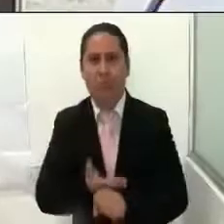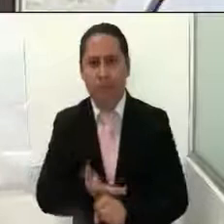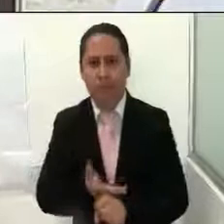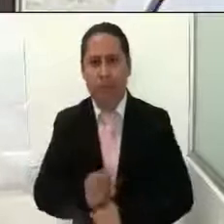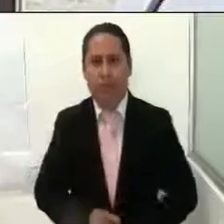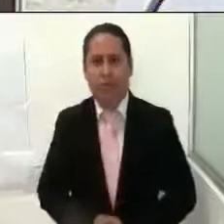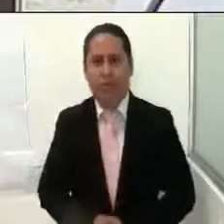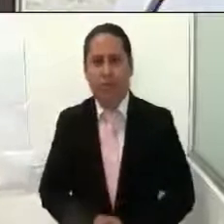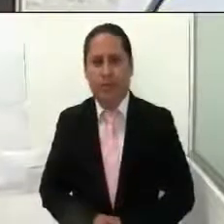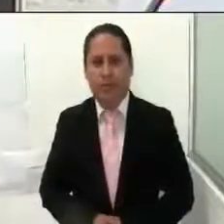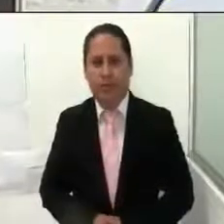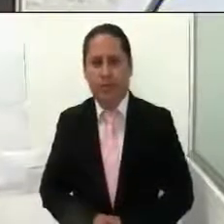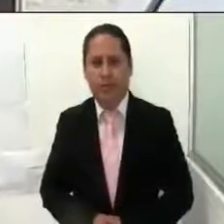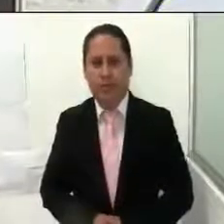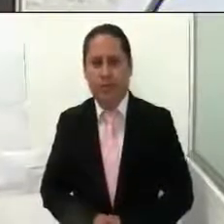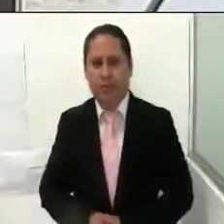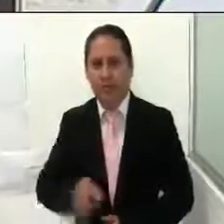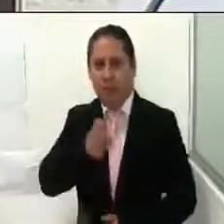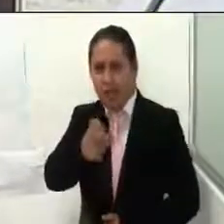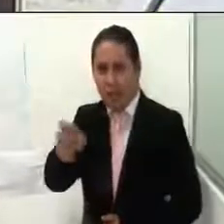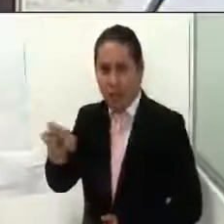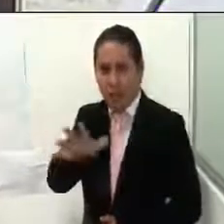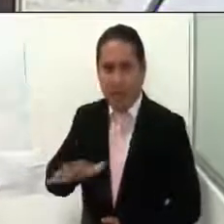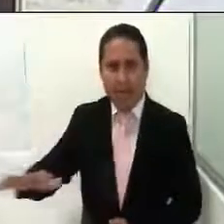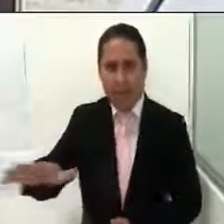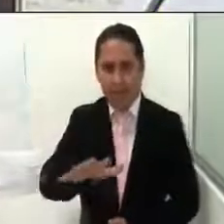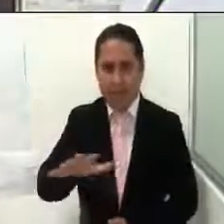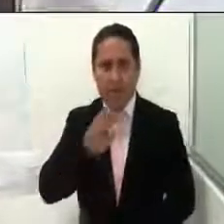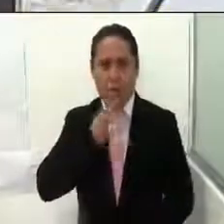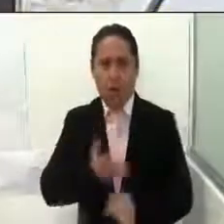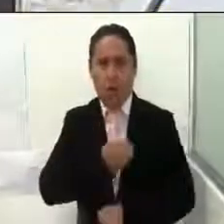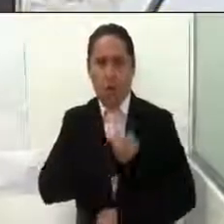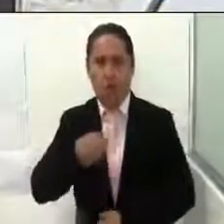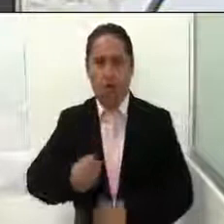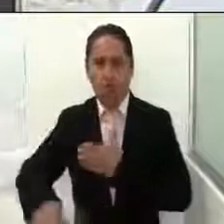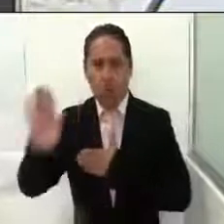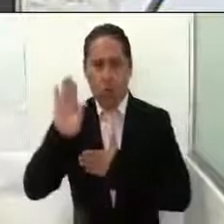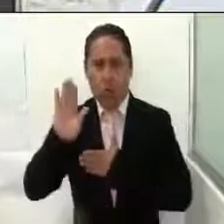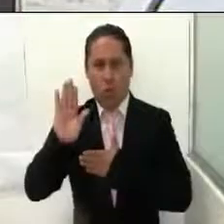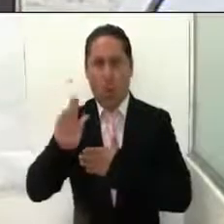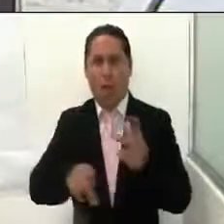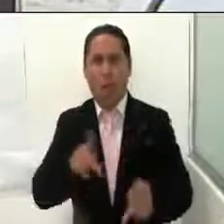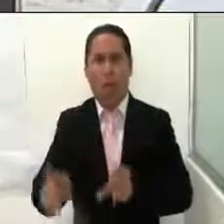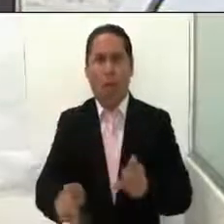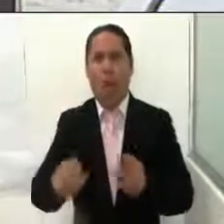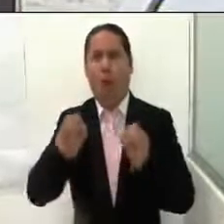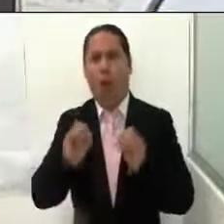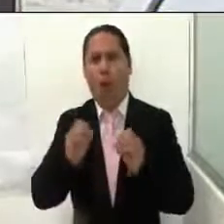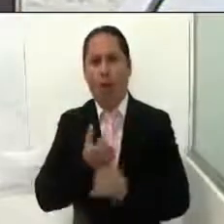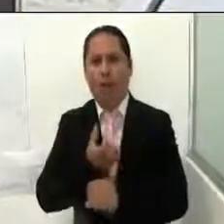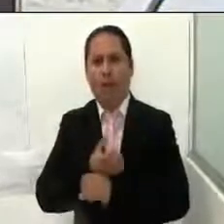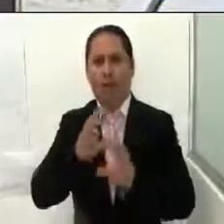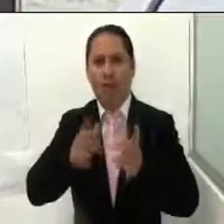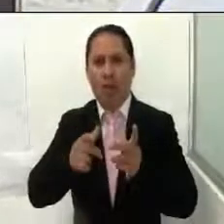de esa dimensión siento y comprendo su compromiso con el pueblo chiapaneco por ello mi admiración